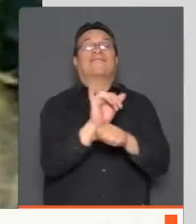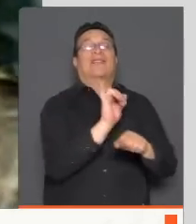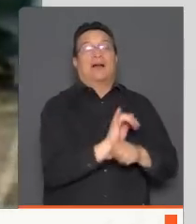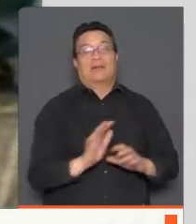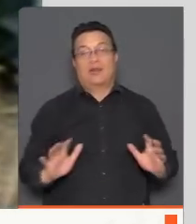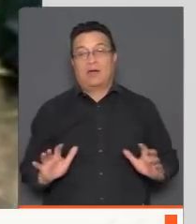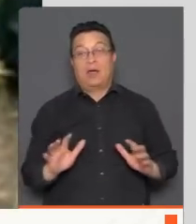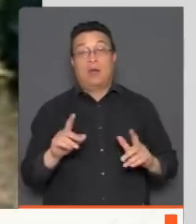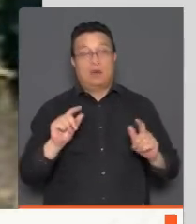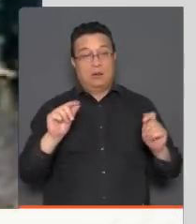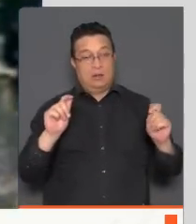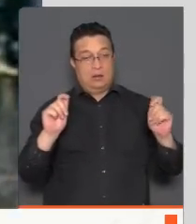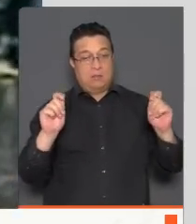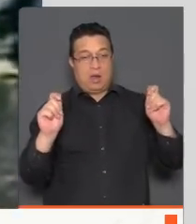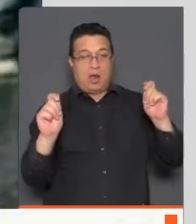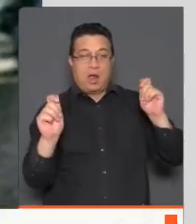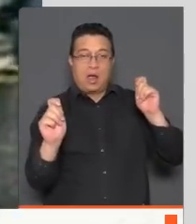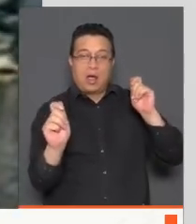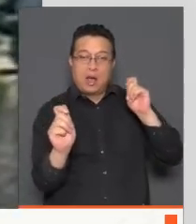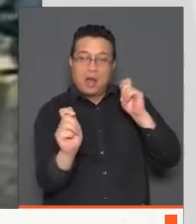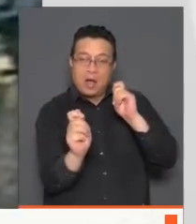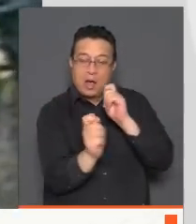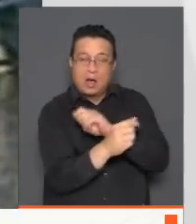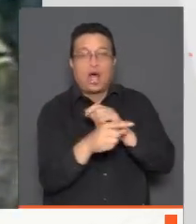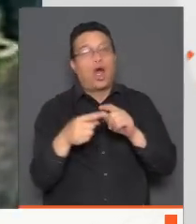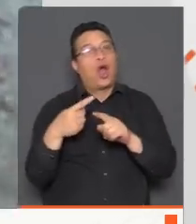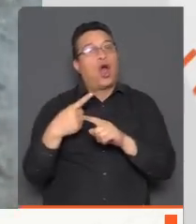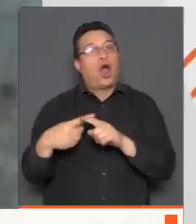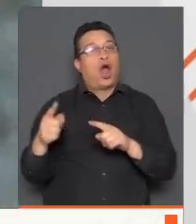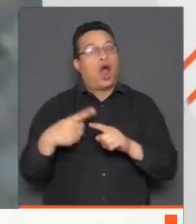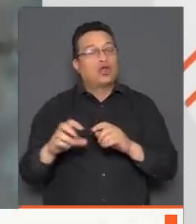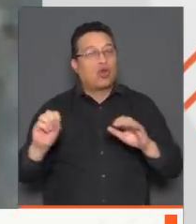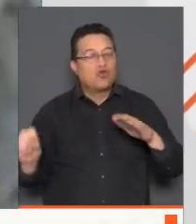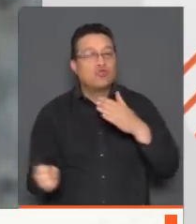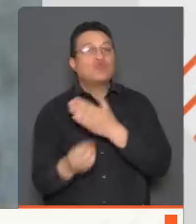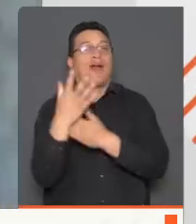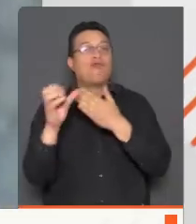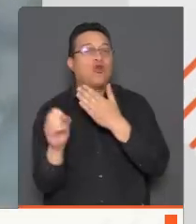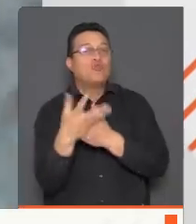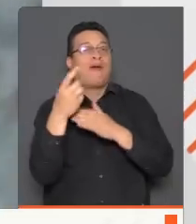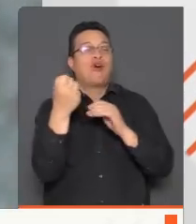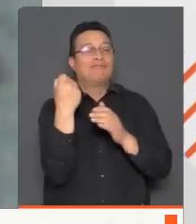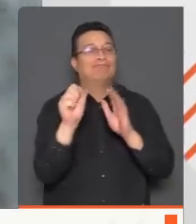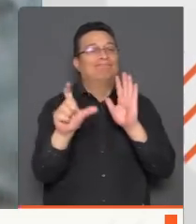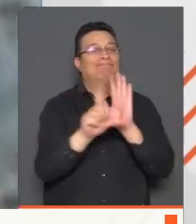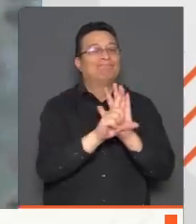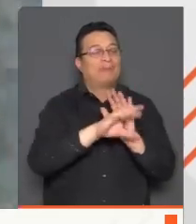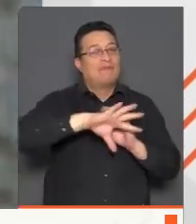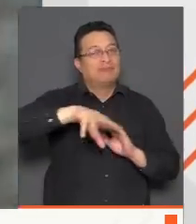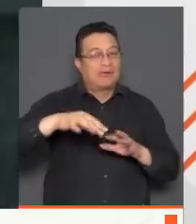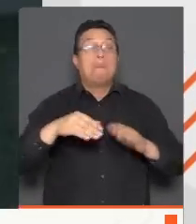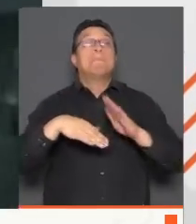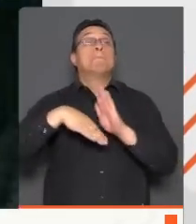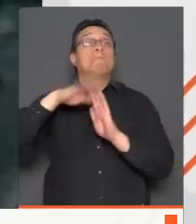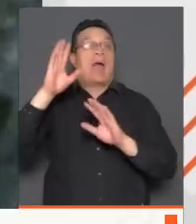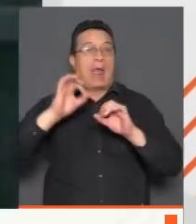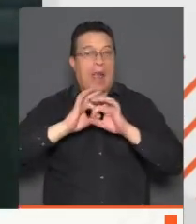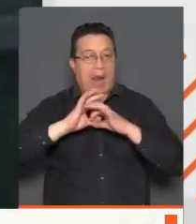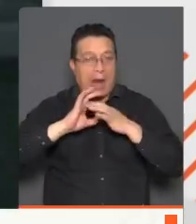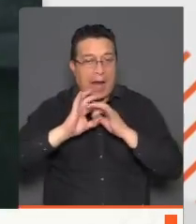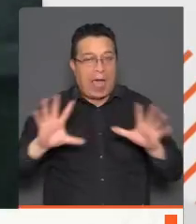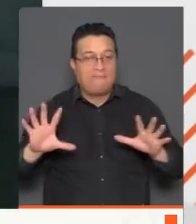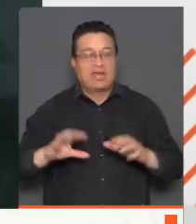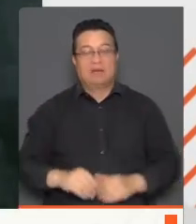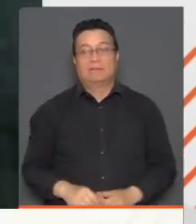Pero poco a poco fueron ganando terreno y dando pie a nuevos delitos, otros más graves. Aquí estamos en